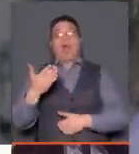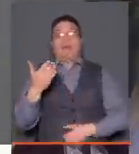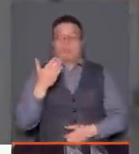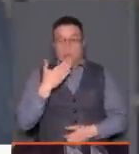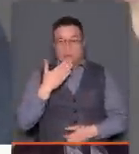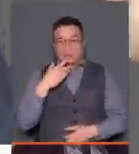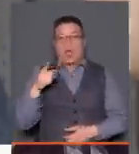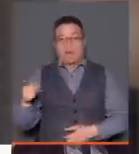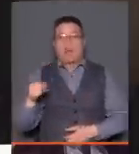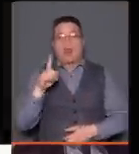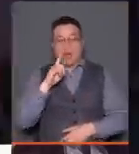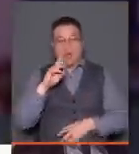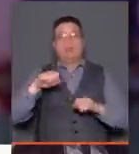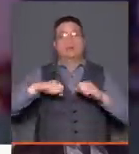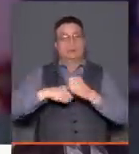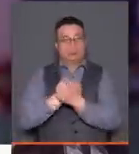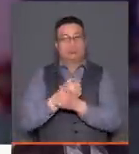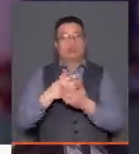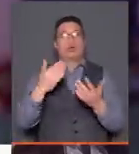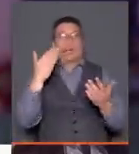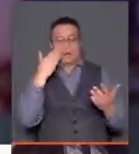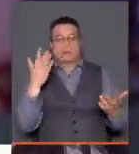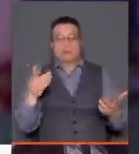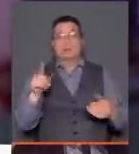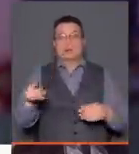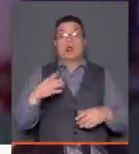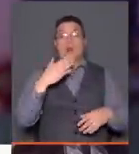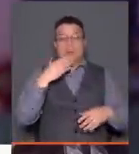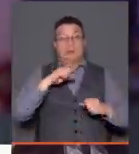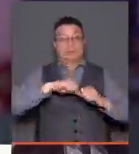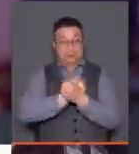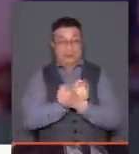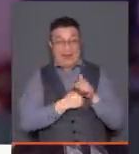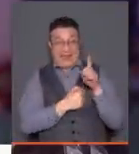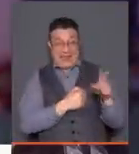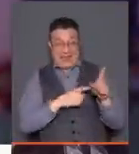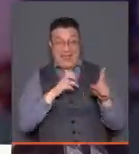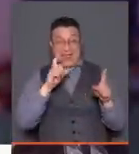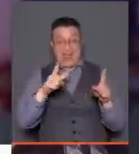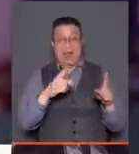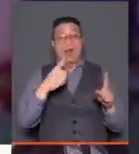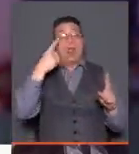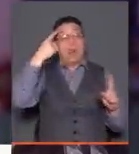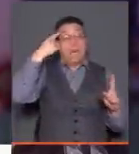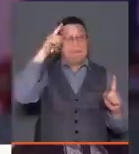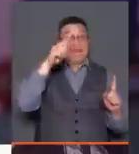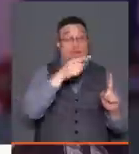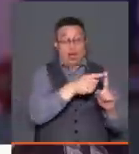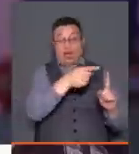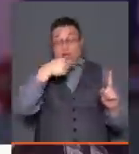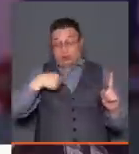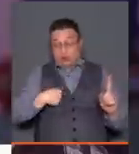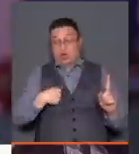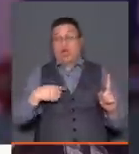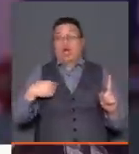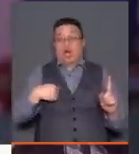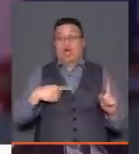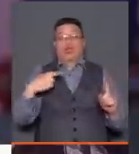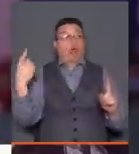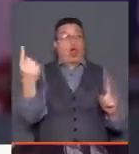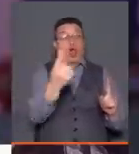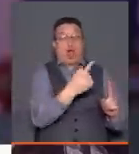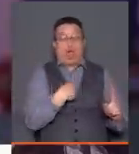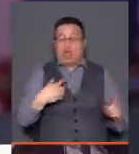estuvieron tras las rejas al final estuvo privado de libertad él pero de alguna manera estuvimos privados de libertad todos